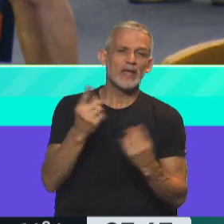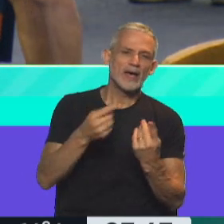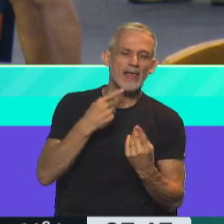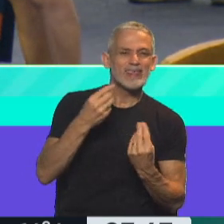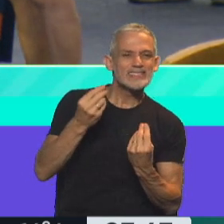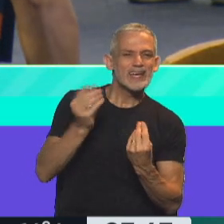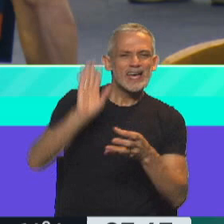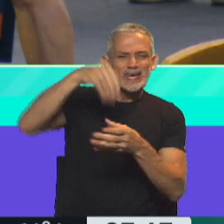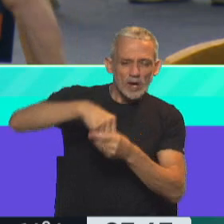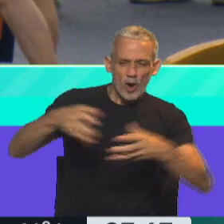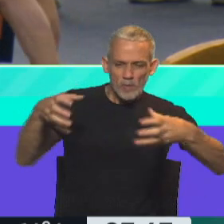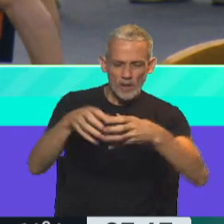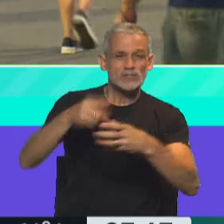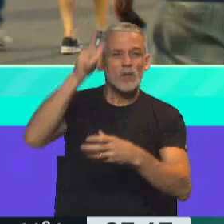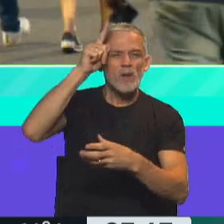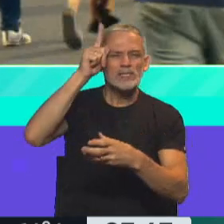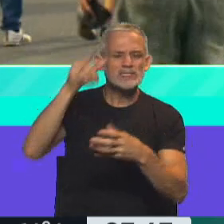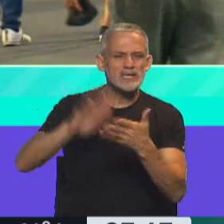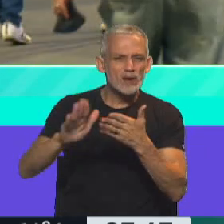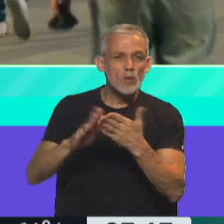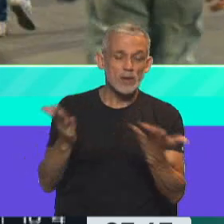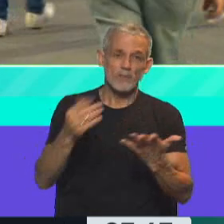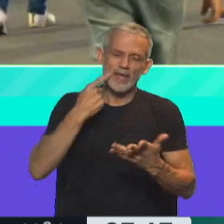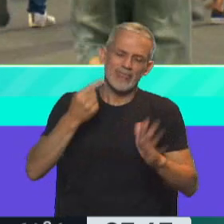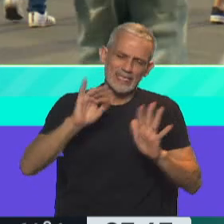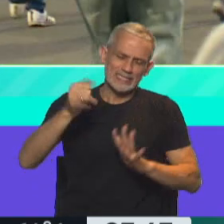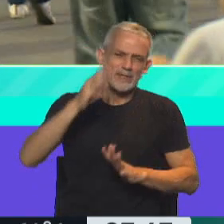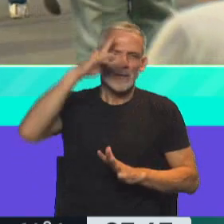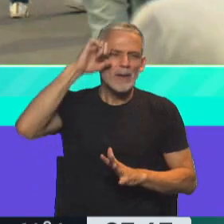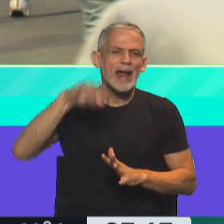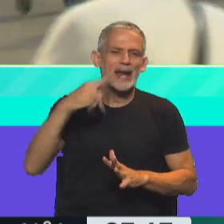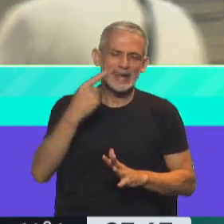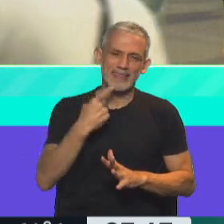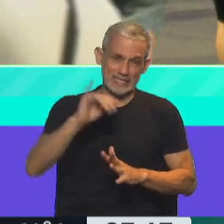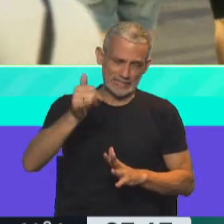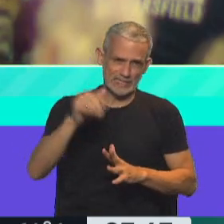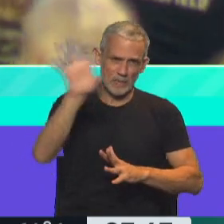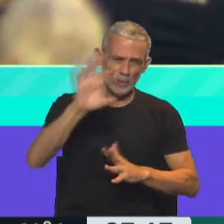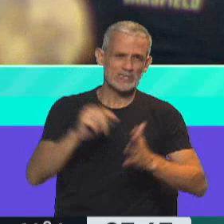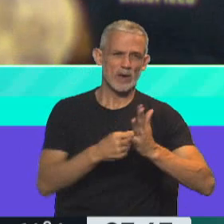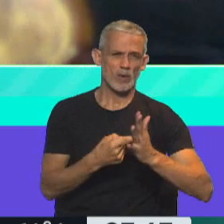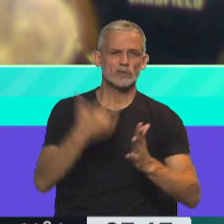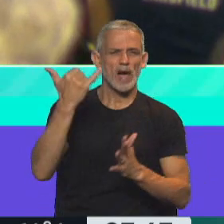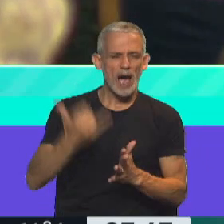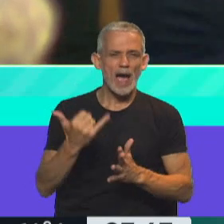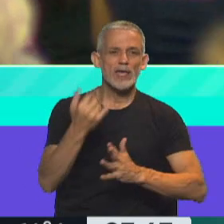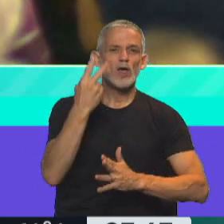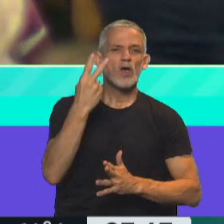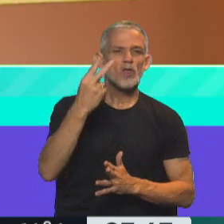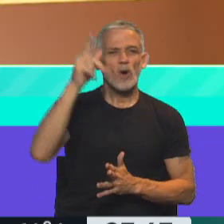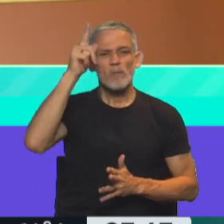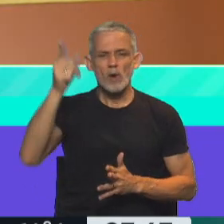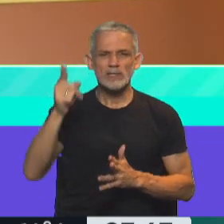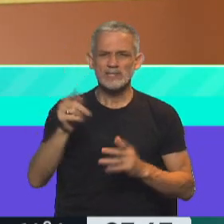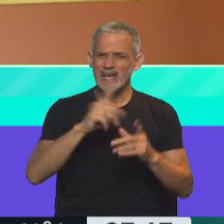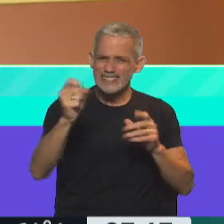la incorporación de policías. Reconoce Sergio Berni, el ministro de Seguridad, que en la provincia de Buenos Aires hay 2 policías cada